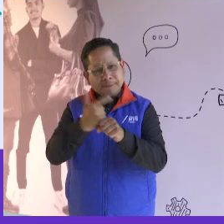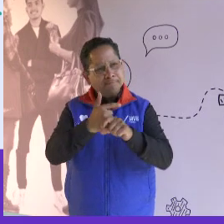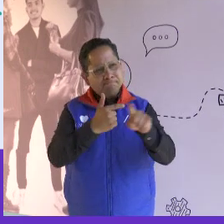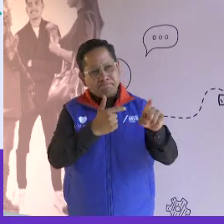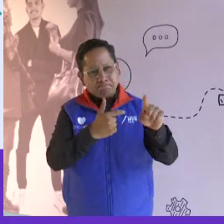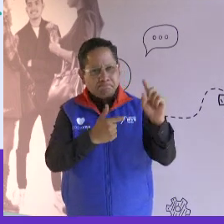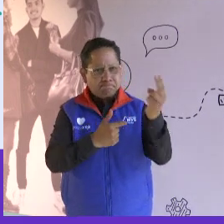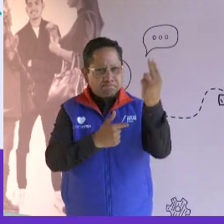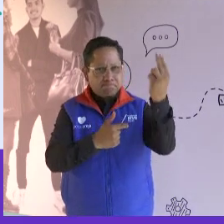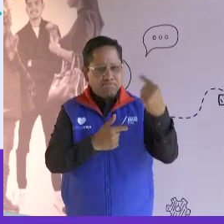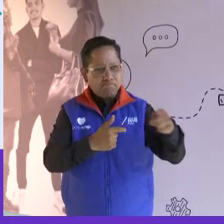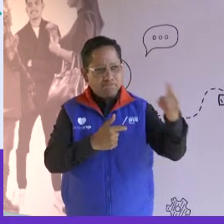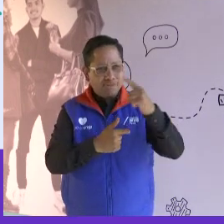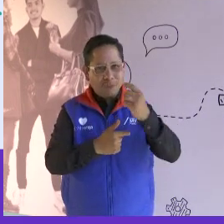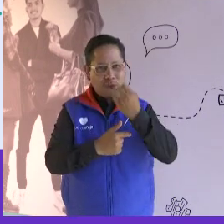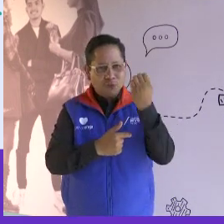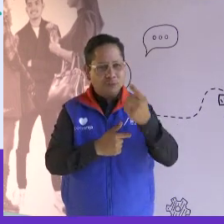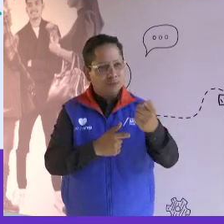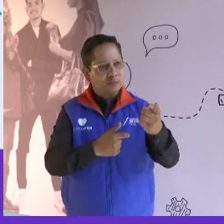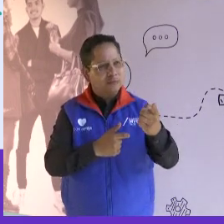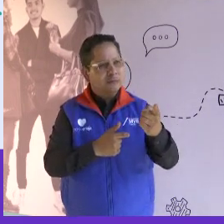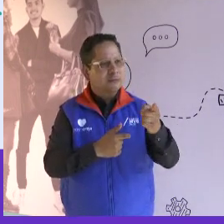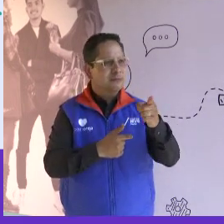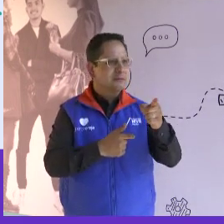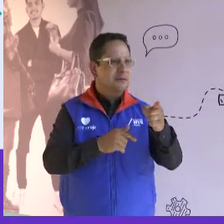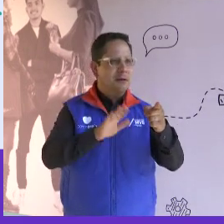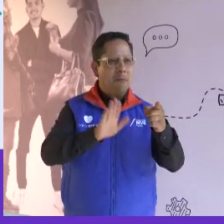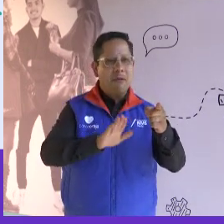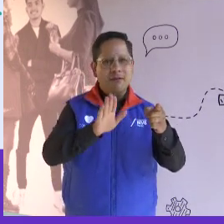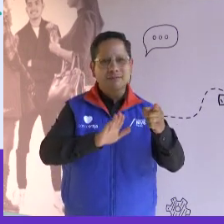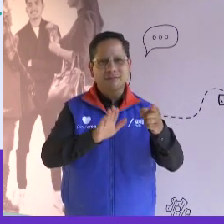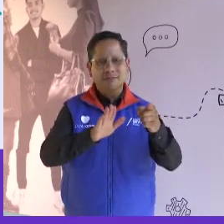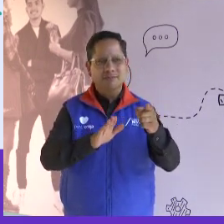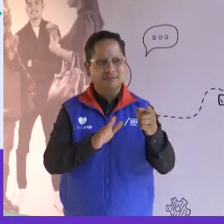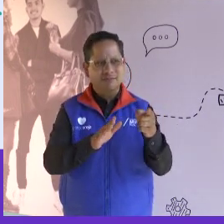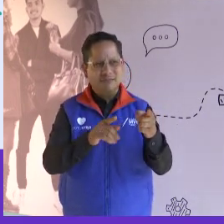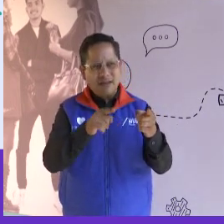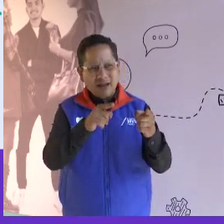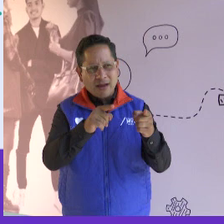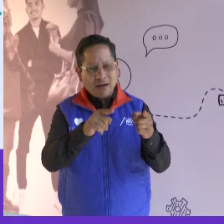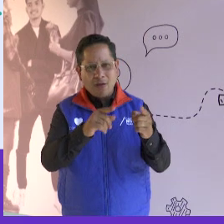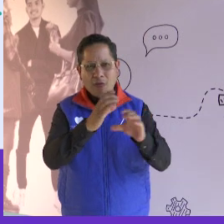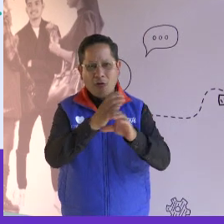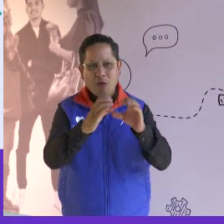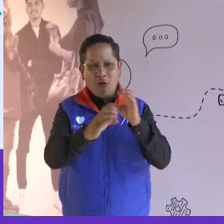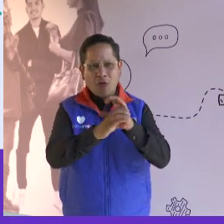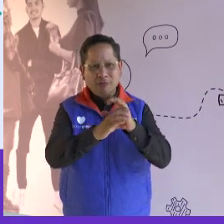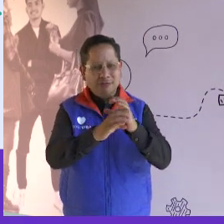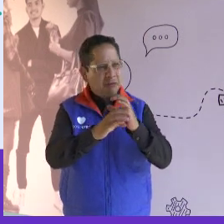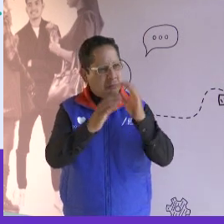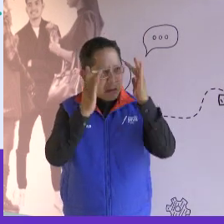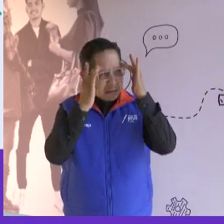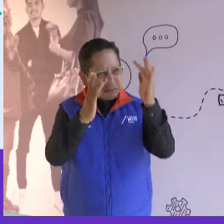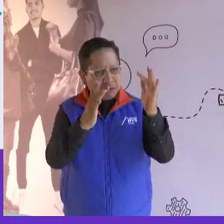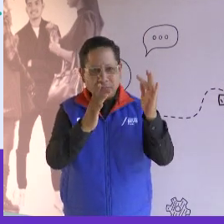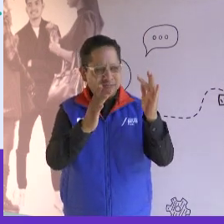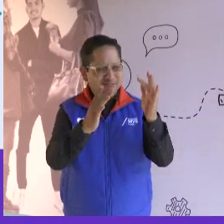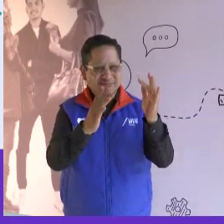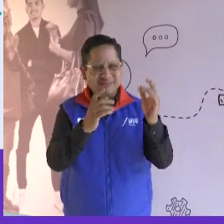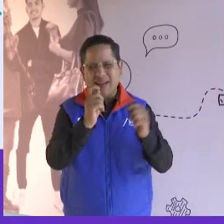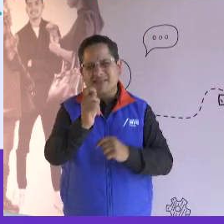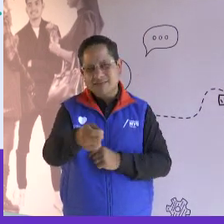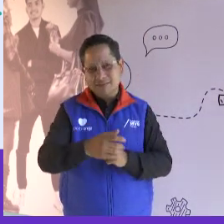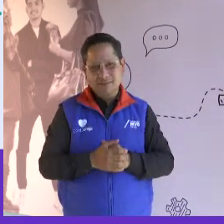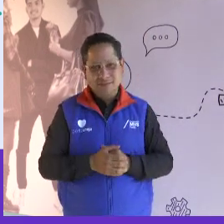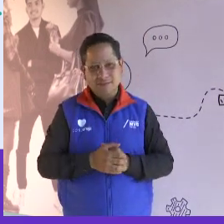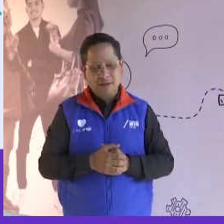pues existe lo que le denominamos pues vacas sagradas, ¿no? Y que a pesar de que tú demuestras tal vez